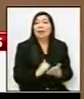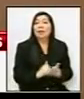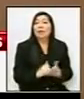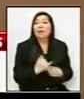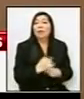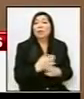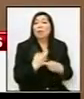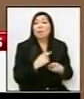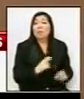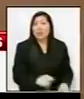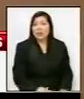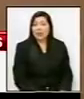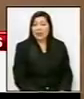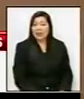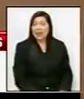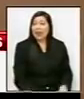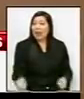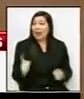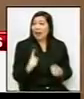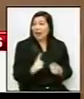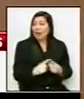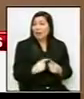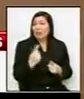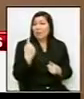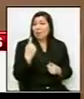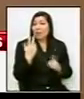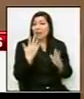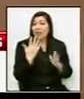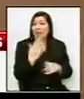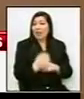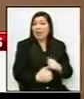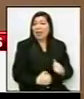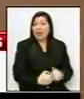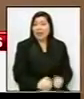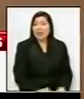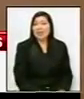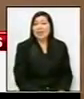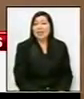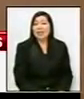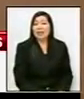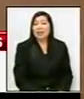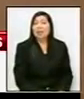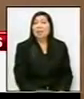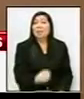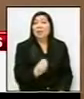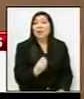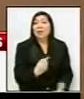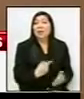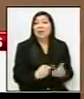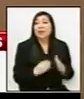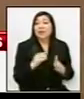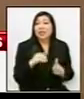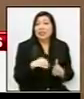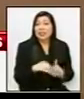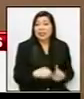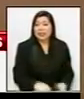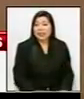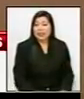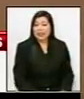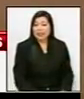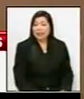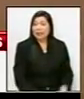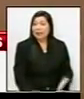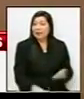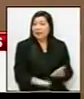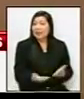de la función pública hasta por 10 años. ¿Por qué? Porque el constituyente se ha puesto en el, se pone en el